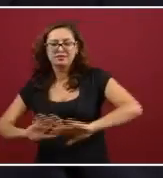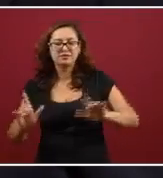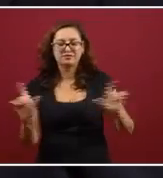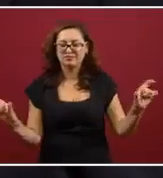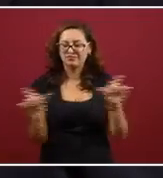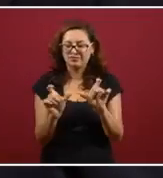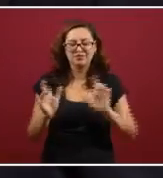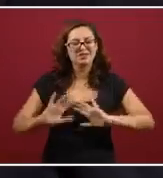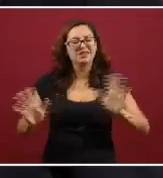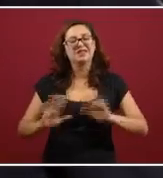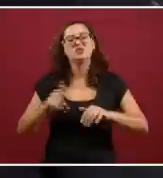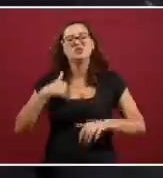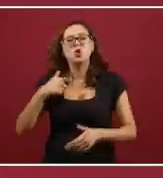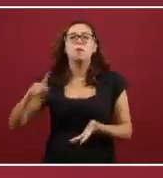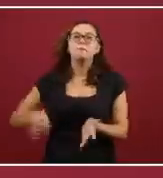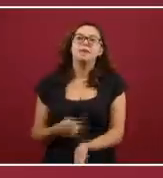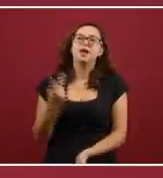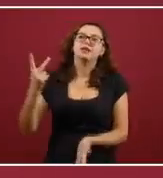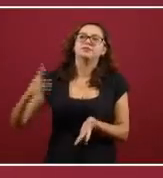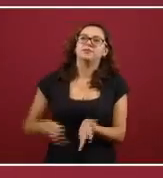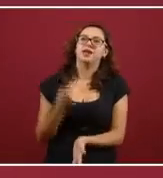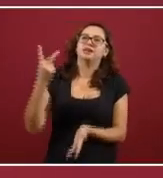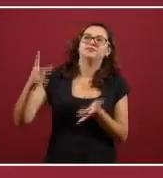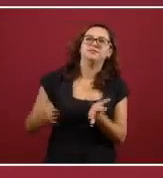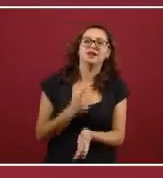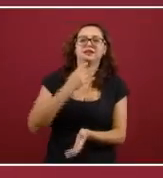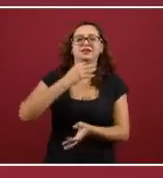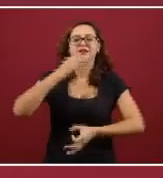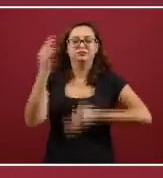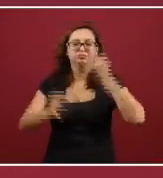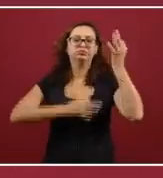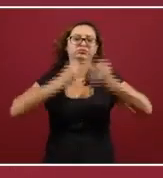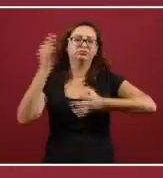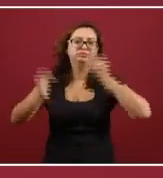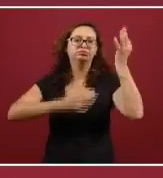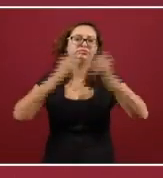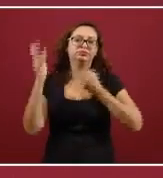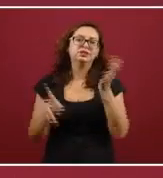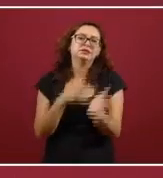repetir y repetir y repetir o ser retórico,